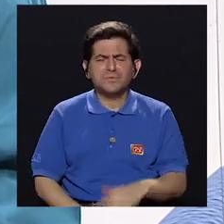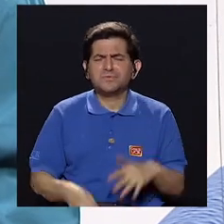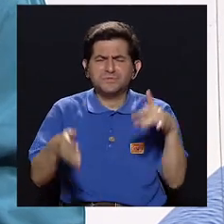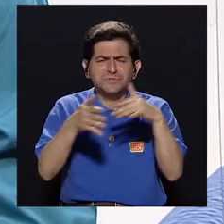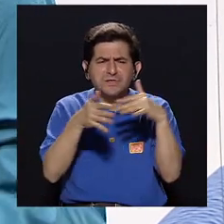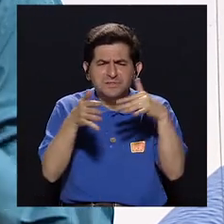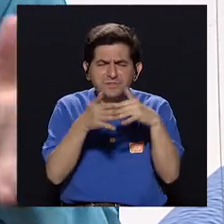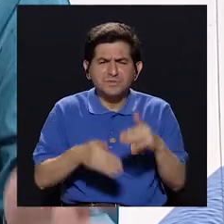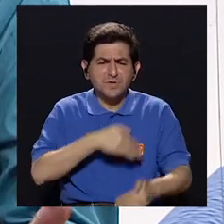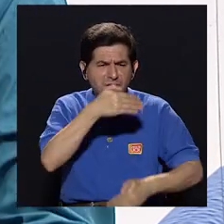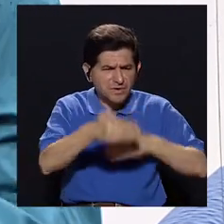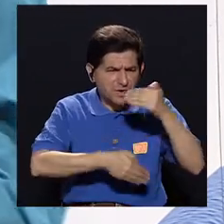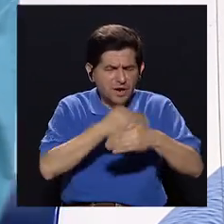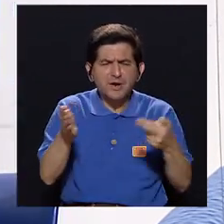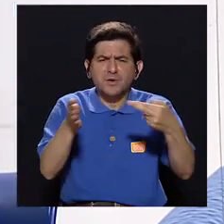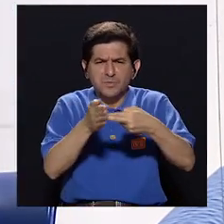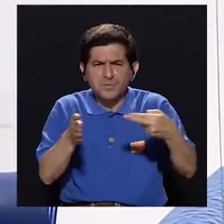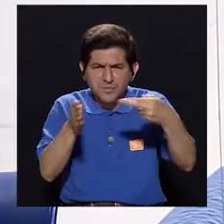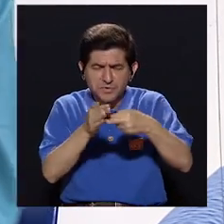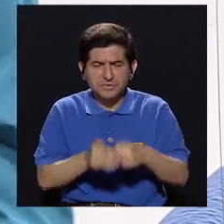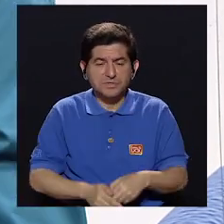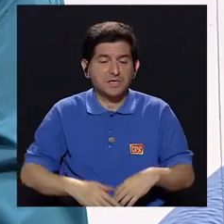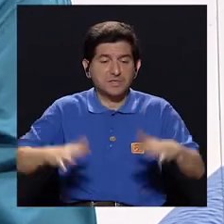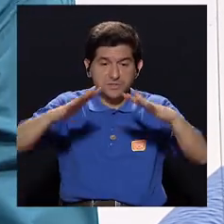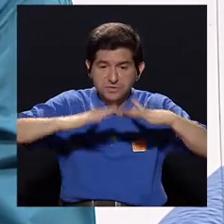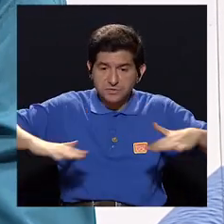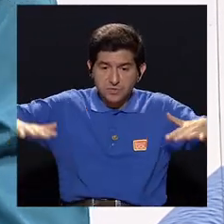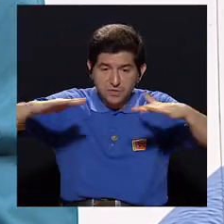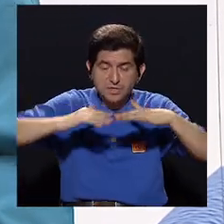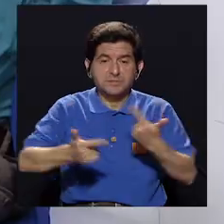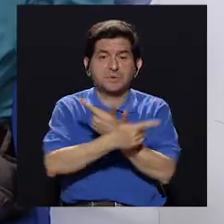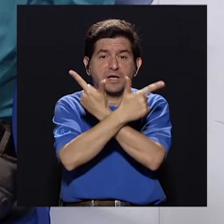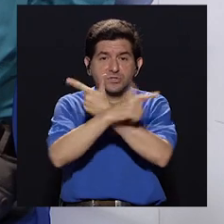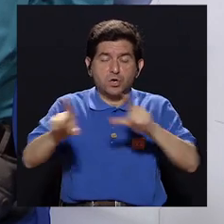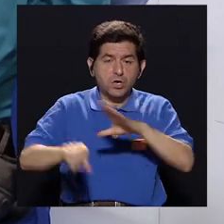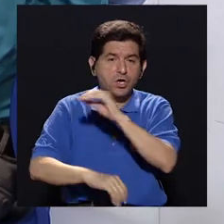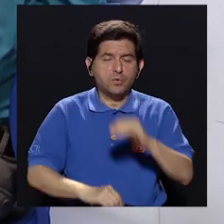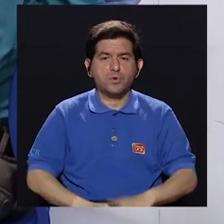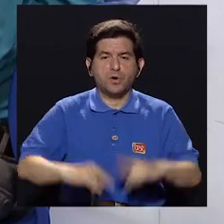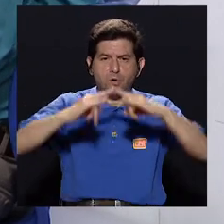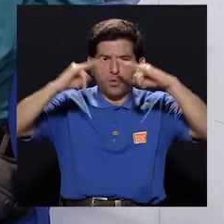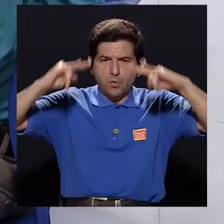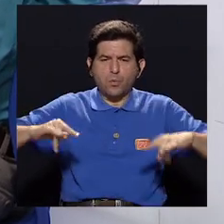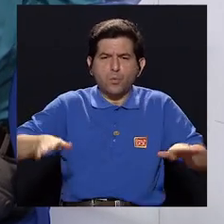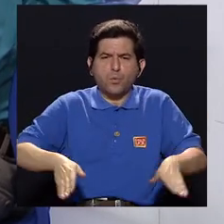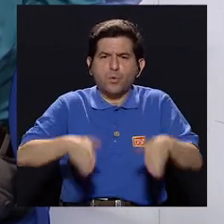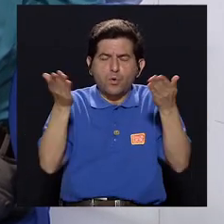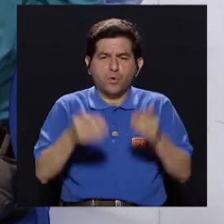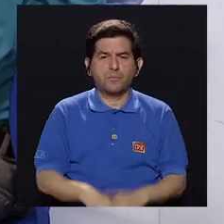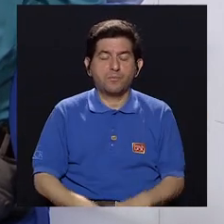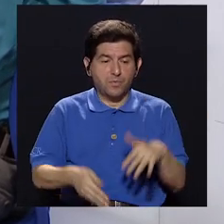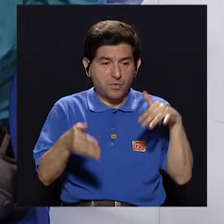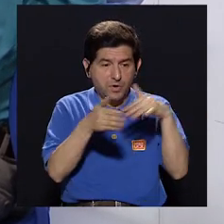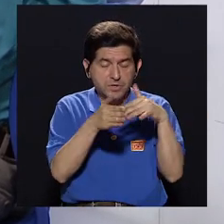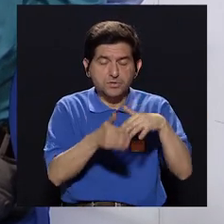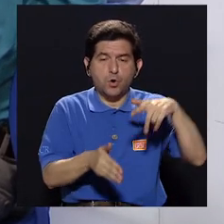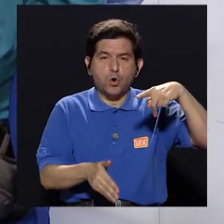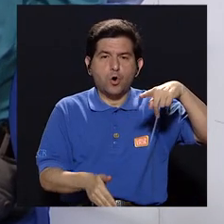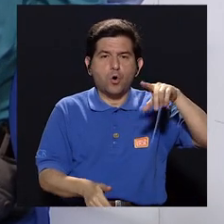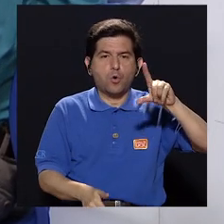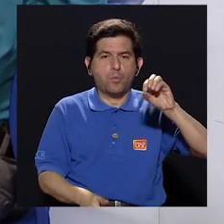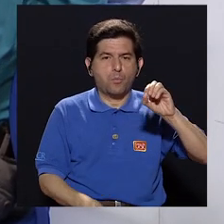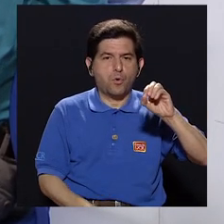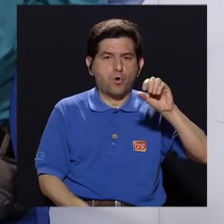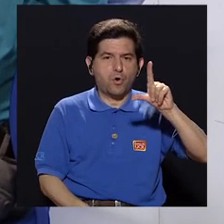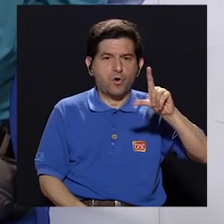polinización tanto en el campo como en invernadero Adam claro e la el estudio de la polinización A